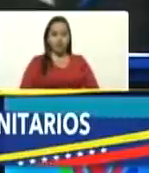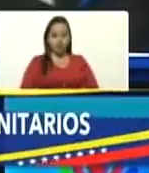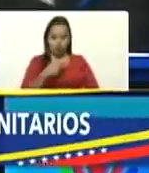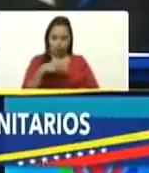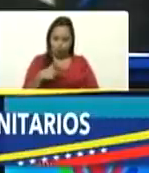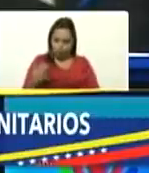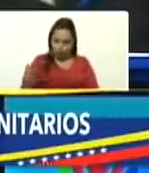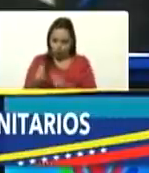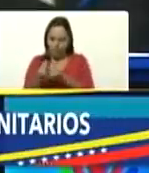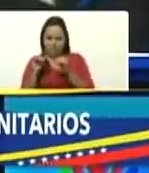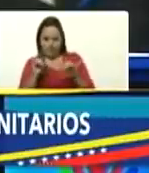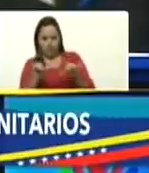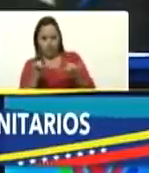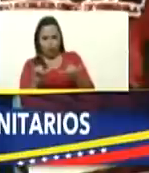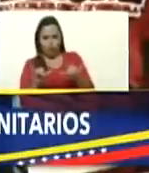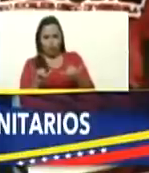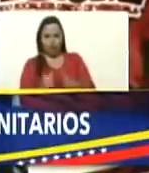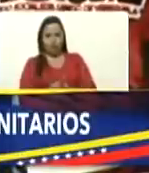Uno mismo,